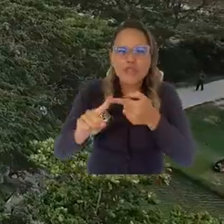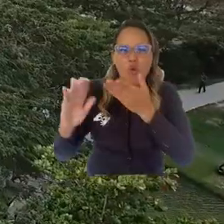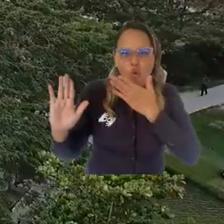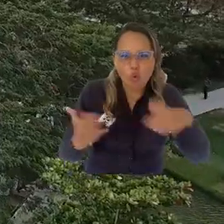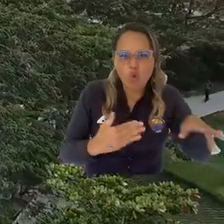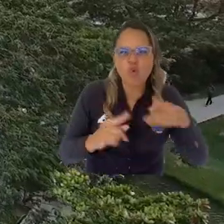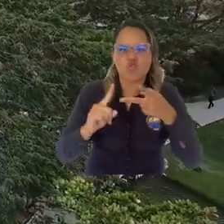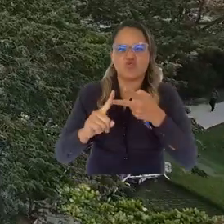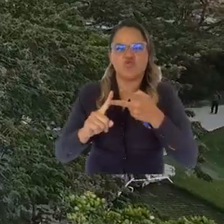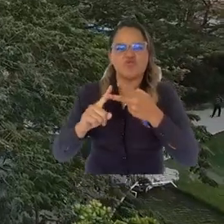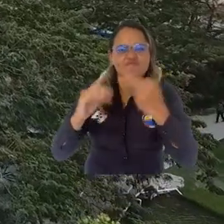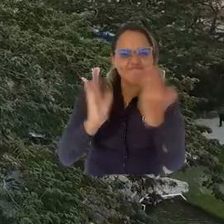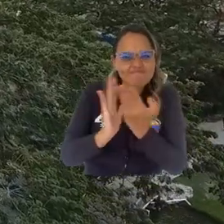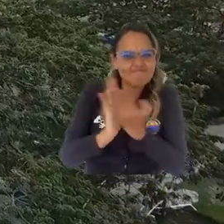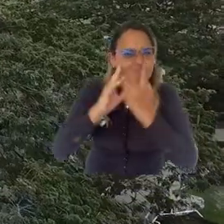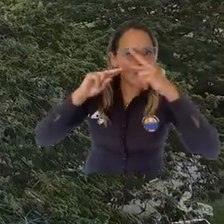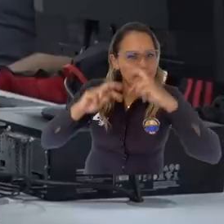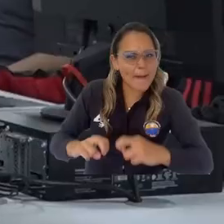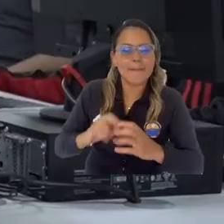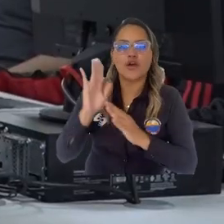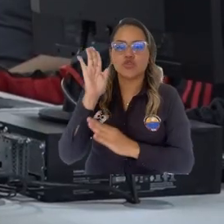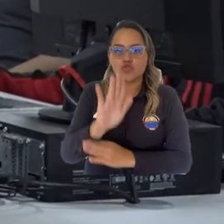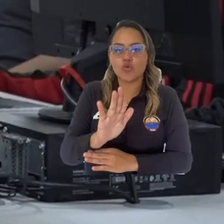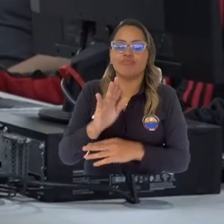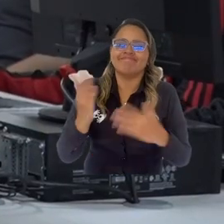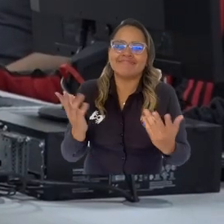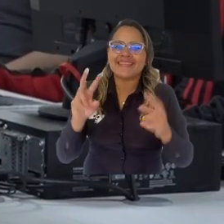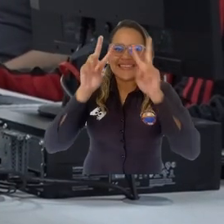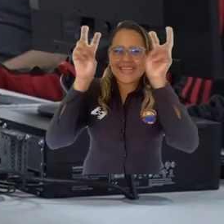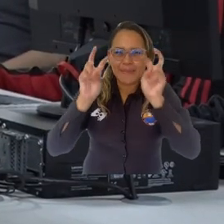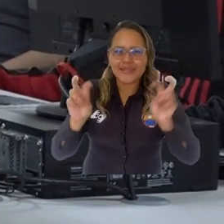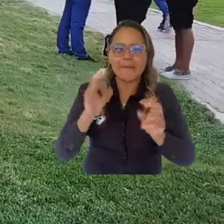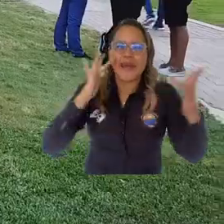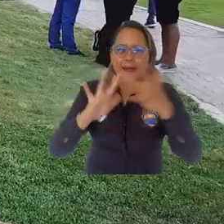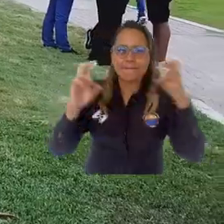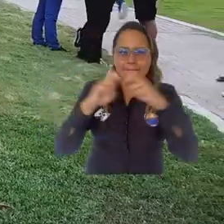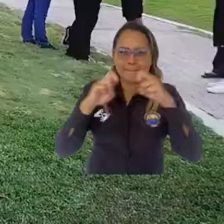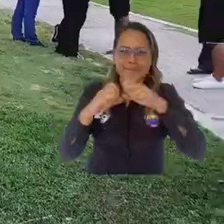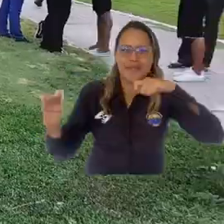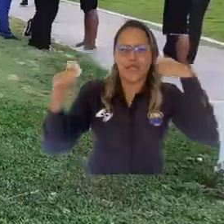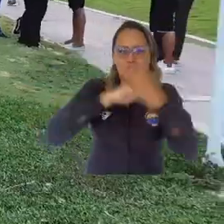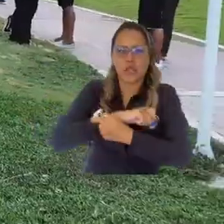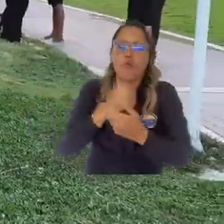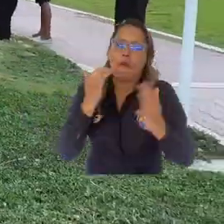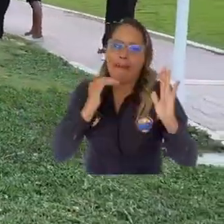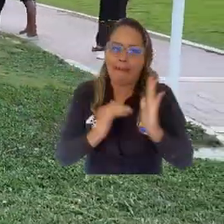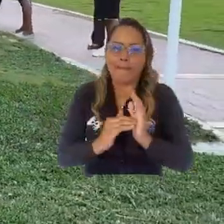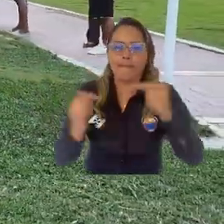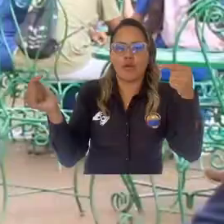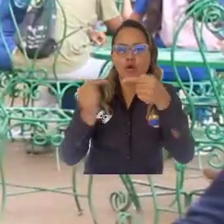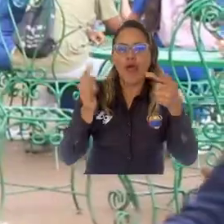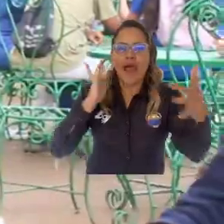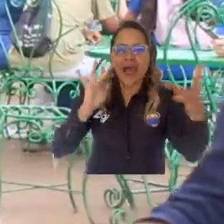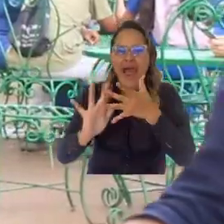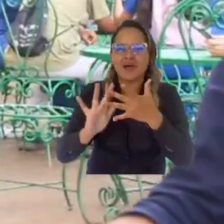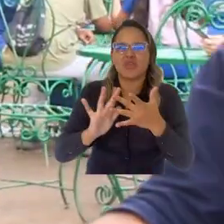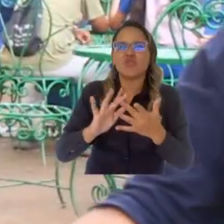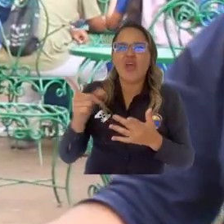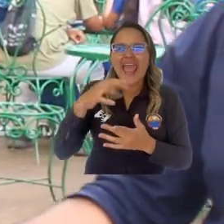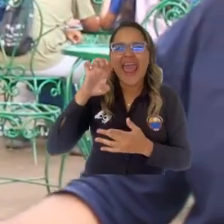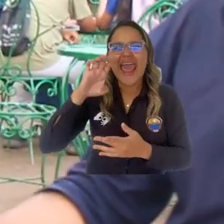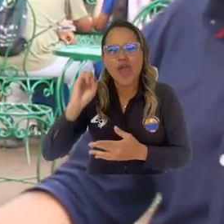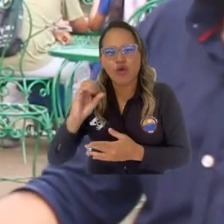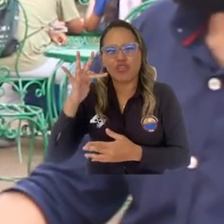de estudios y cursos internacionales complementarios aplicados en temas claves para la transición energética, tales como cursos de extensión